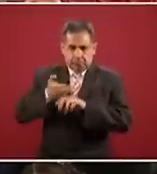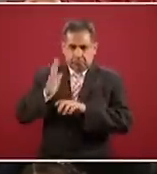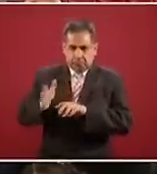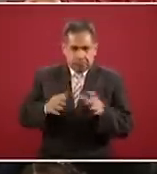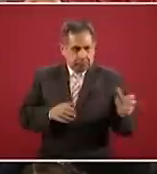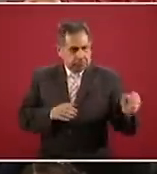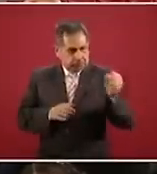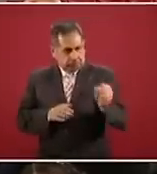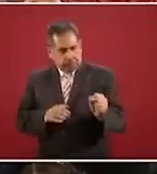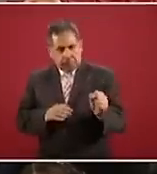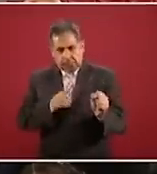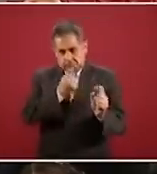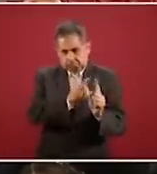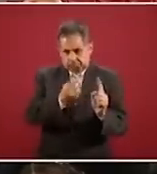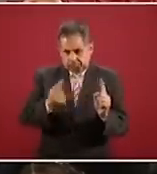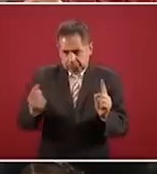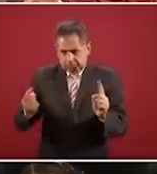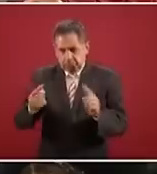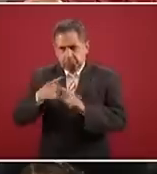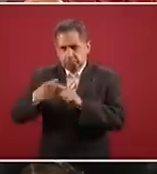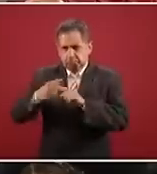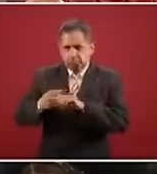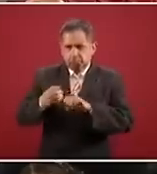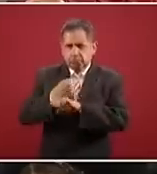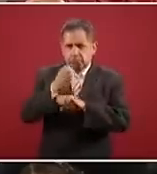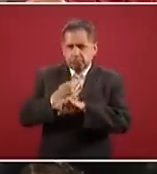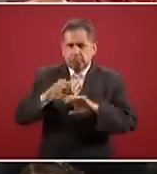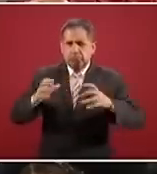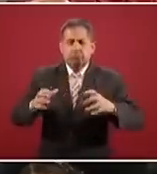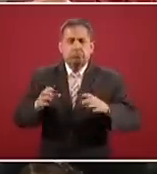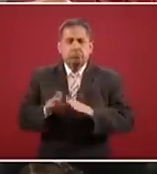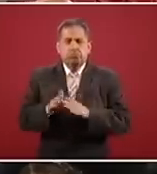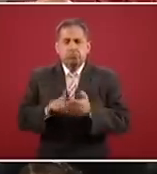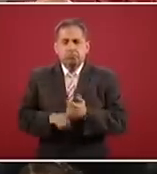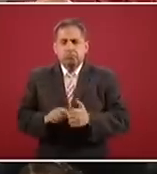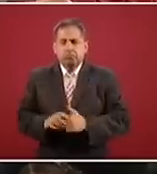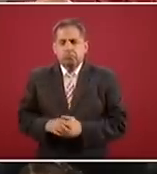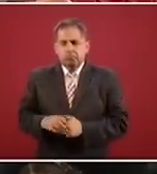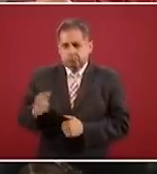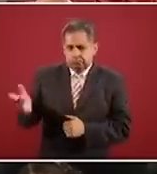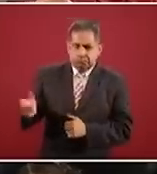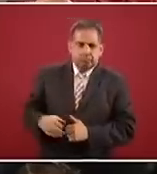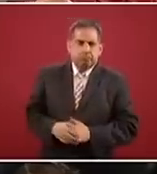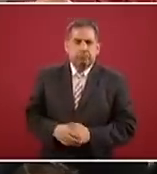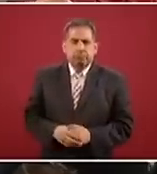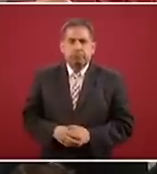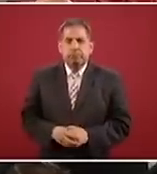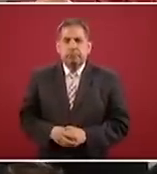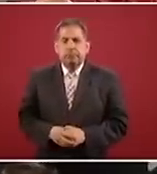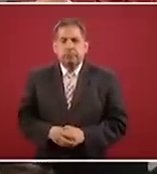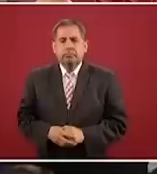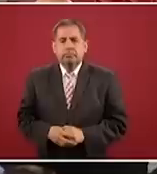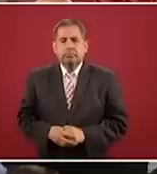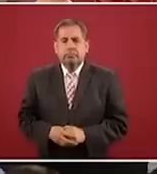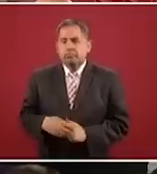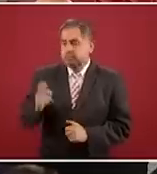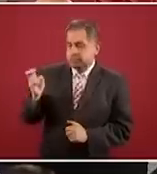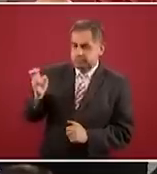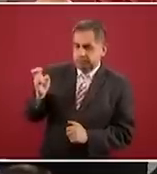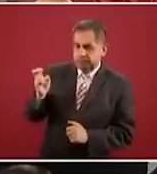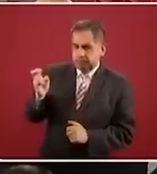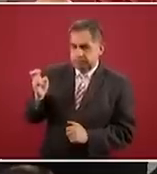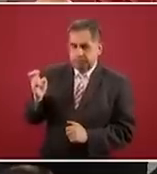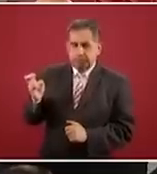estado, en cualquiera de los estados. Y adelante. Bueno, aquí tenemos